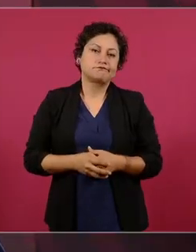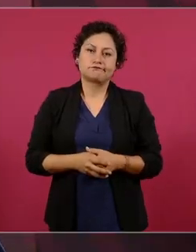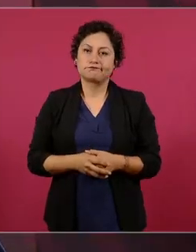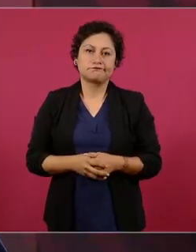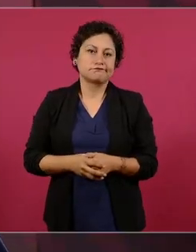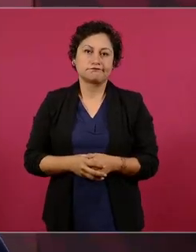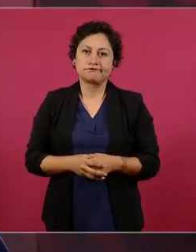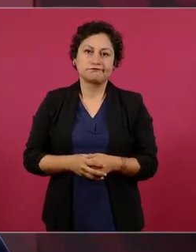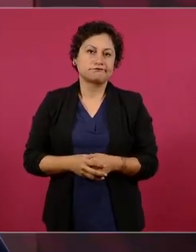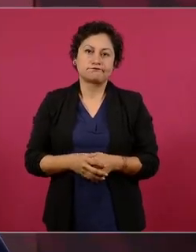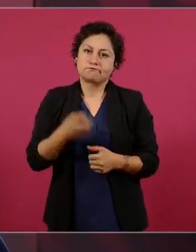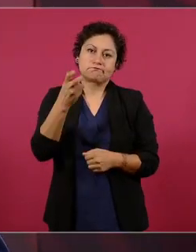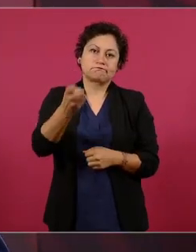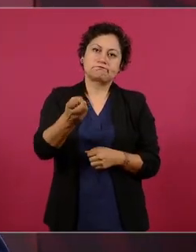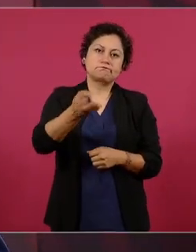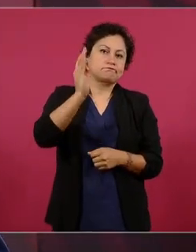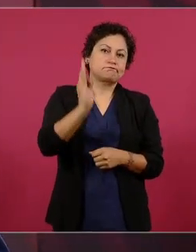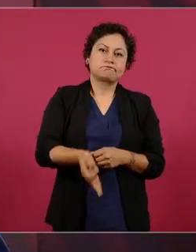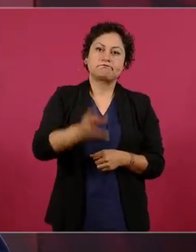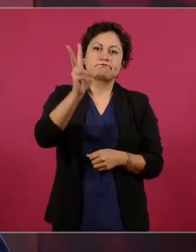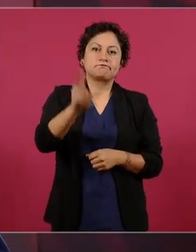No se permite la corrupción,